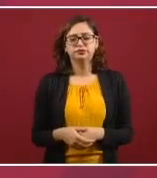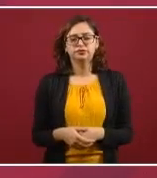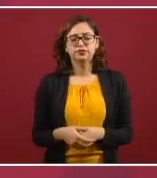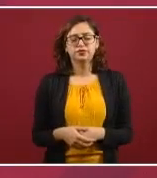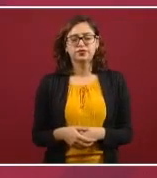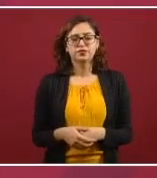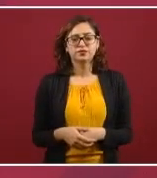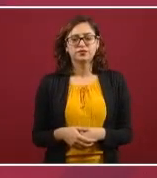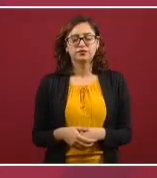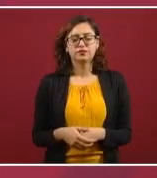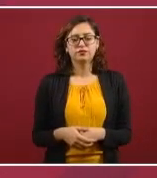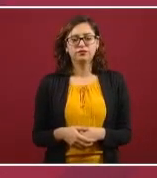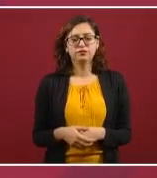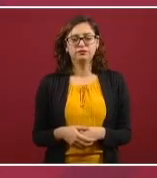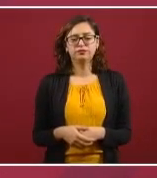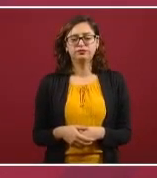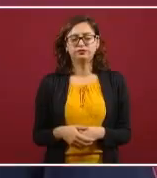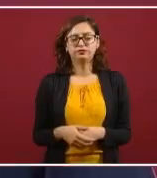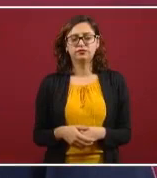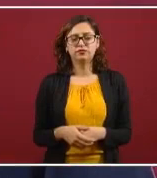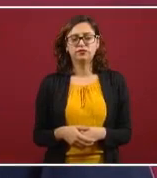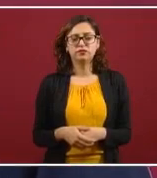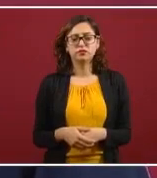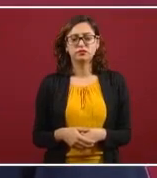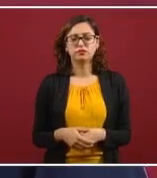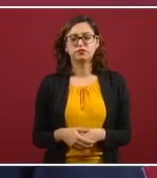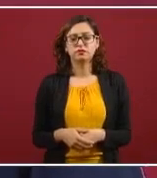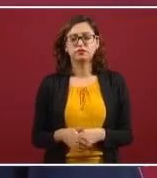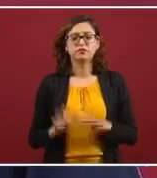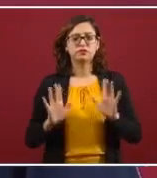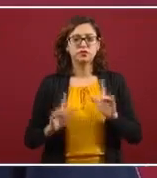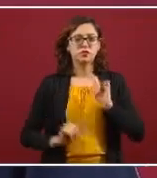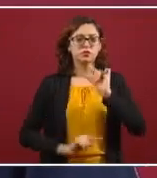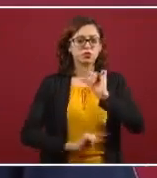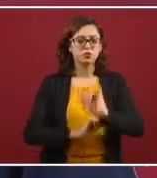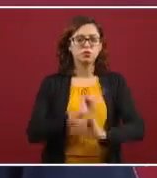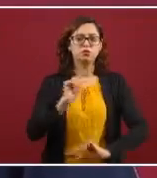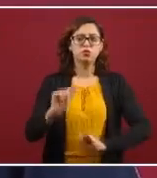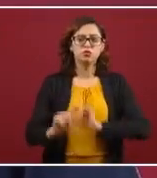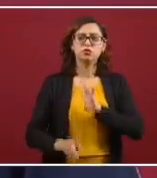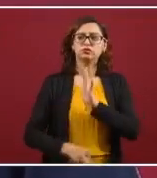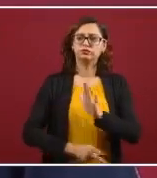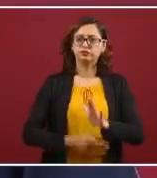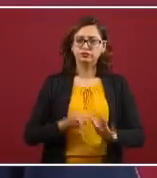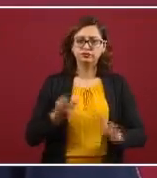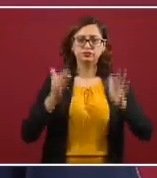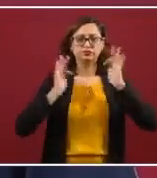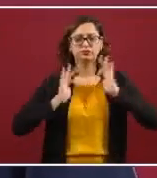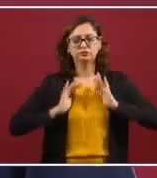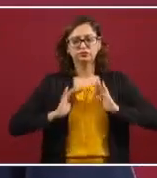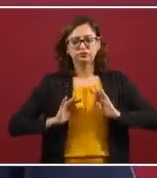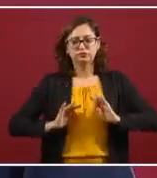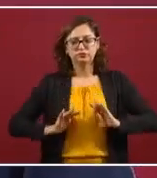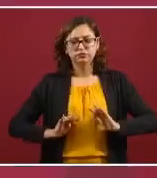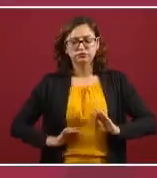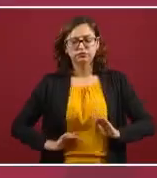y ya se empezó a normalizar la situación en